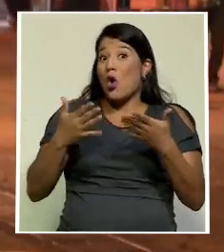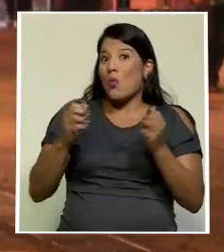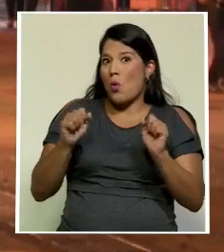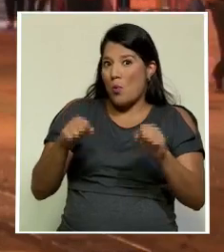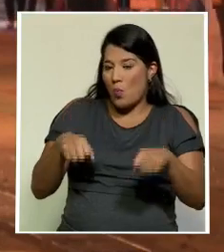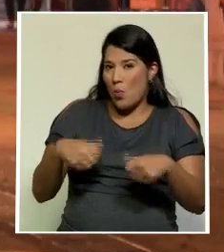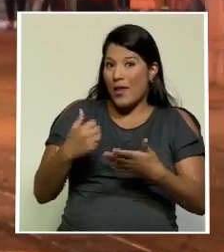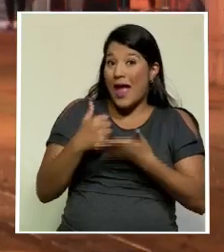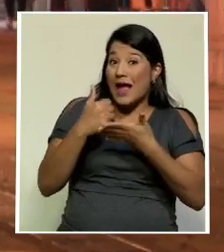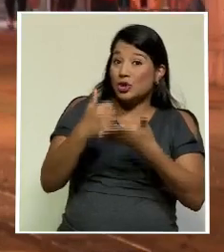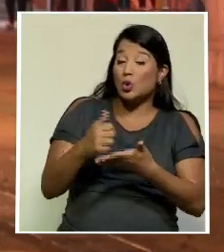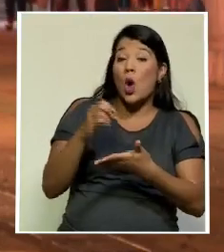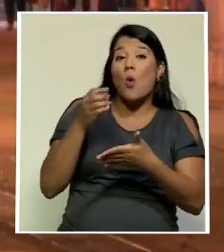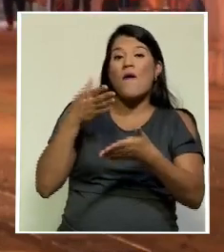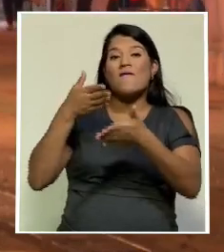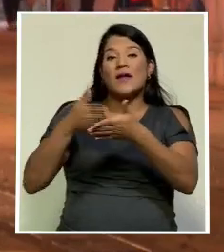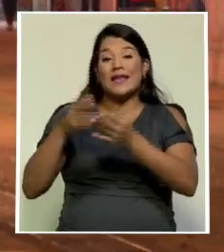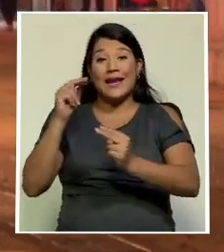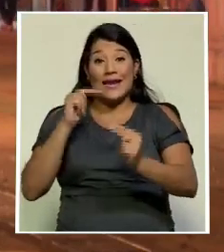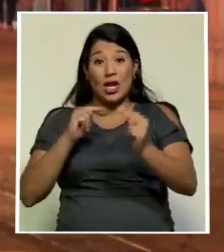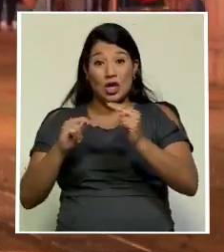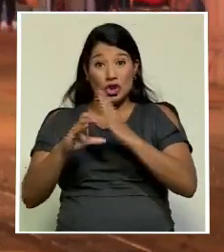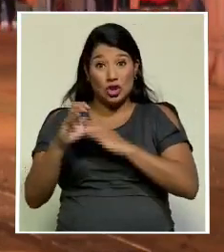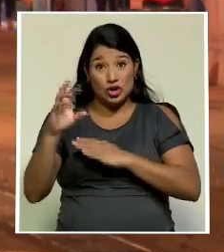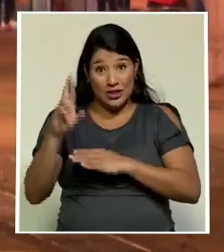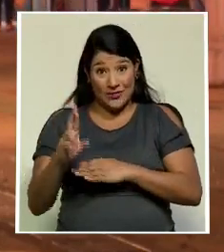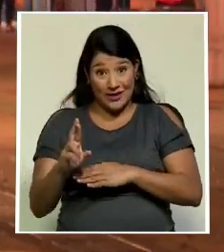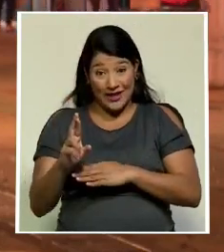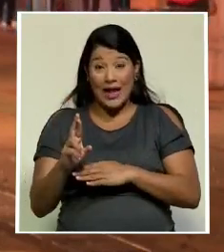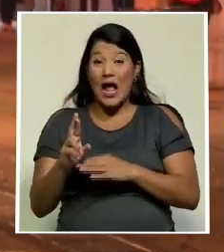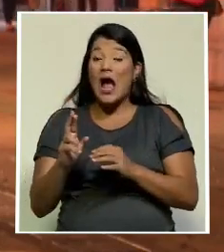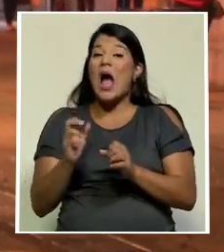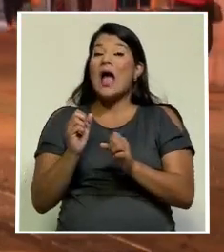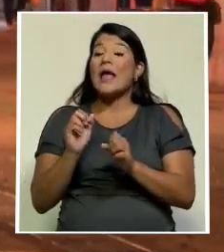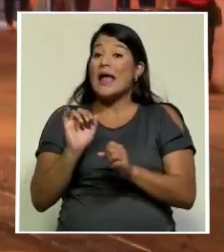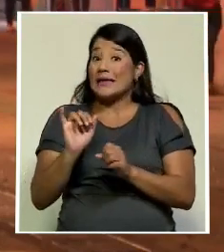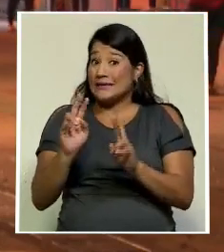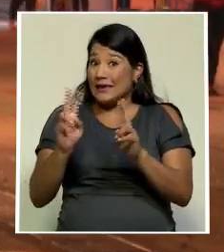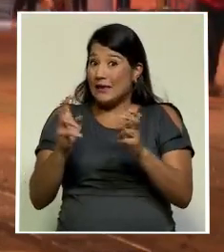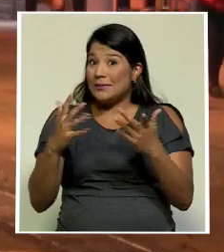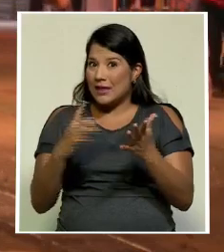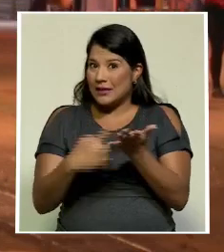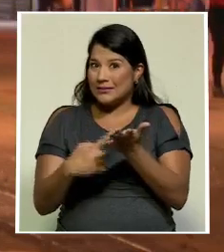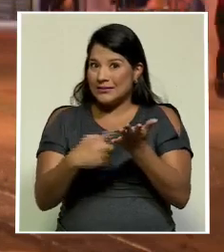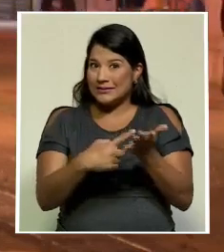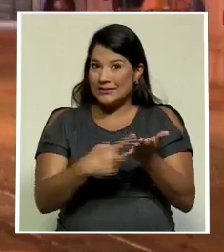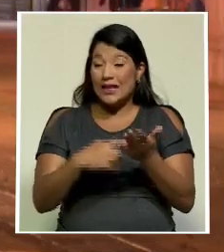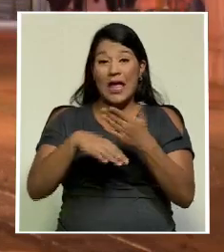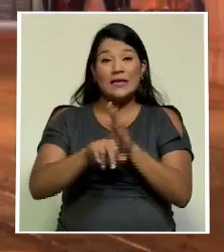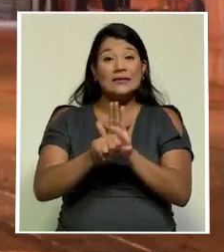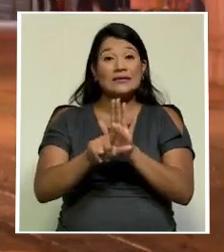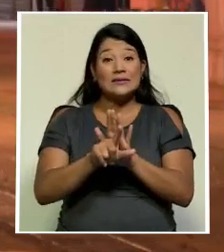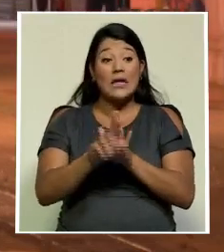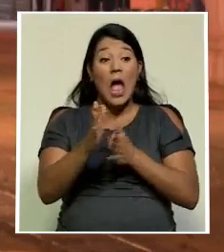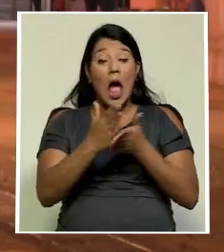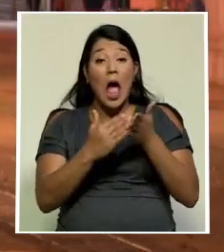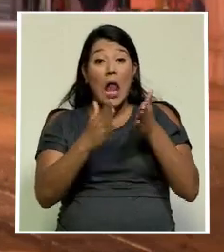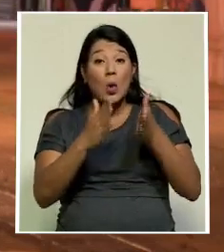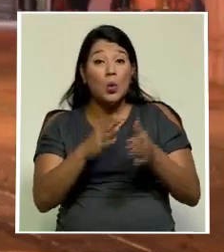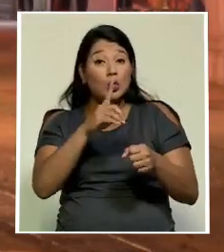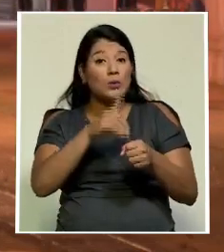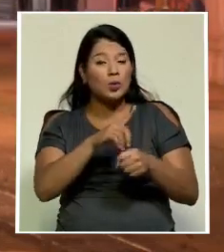ha sido pues también tema en el Congreso, donde algunos diputados aseguran estar pues en contra de este